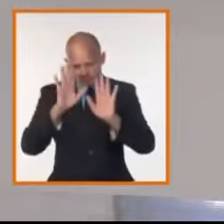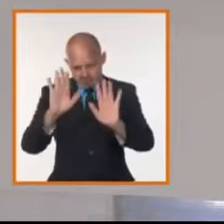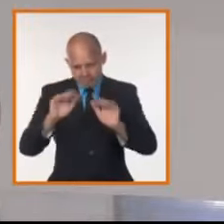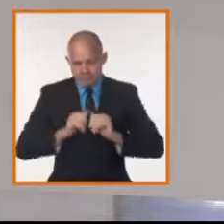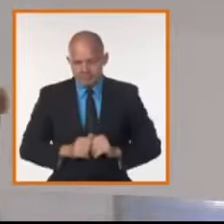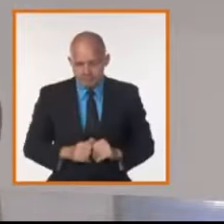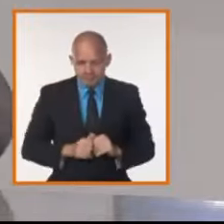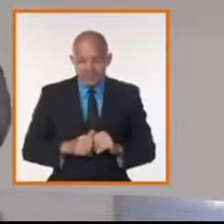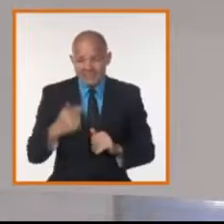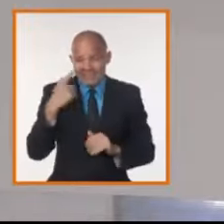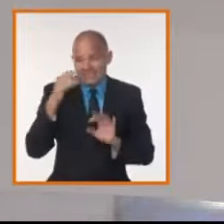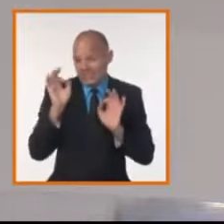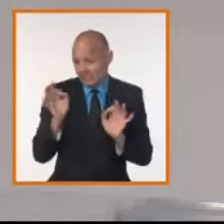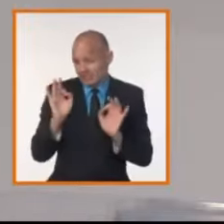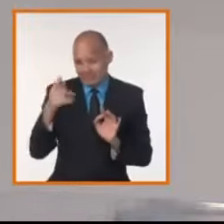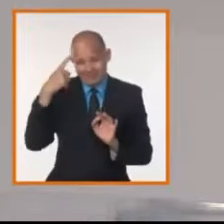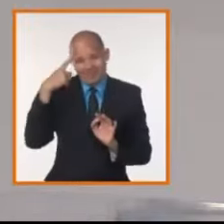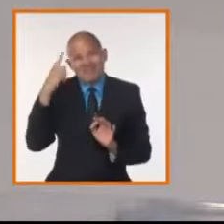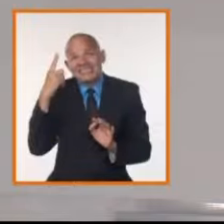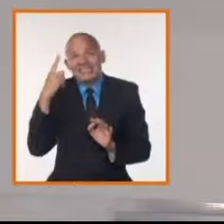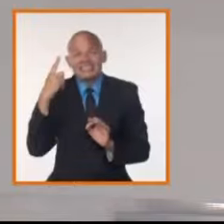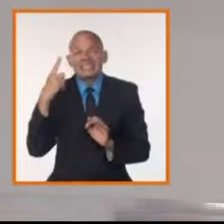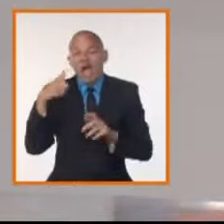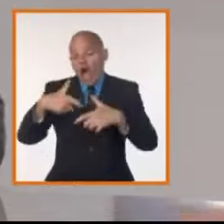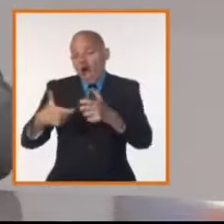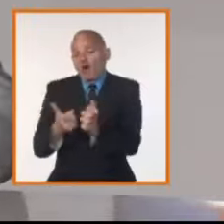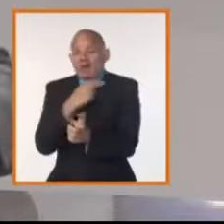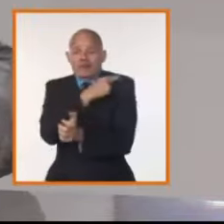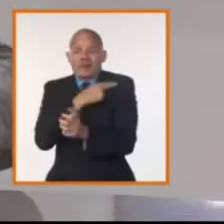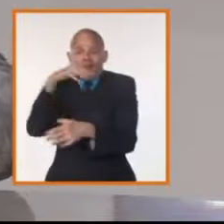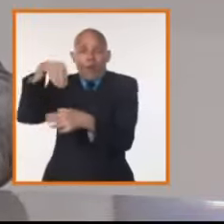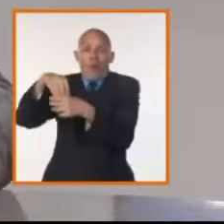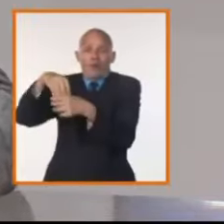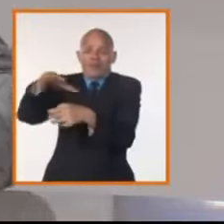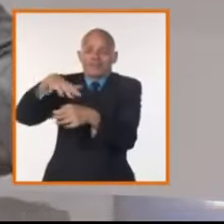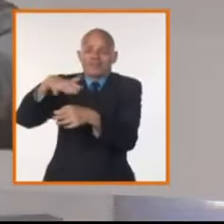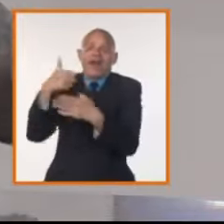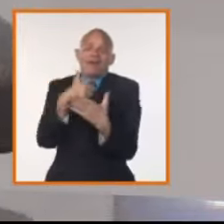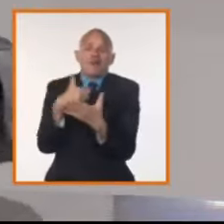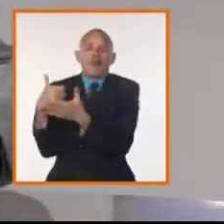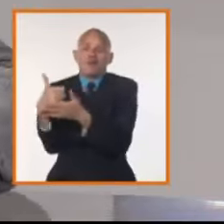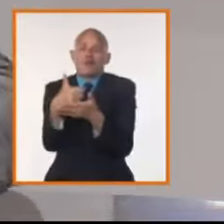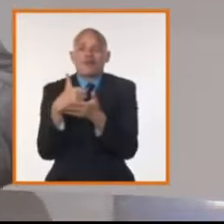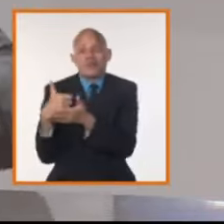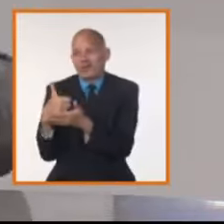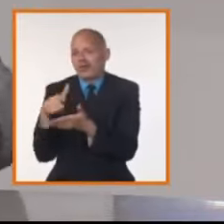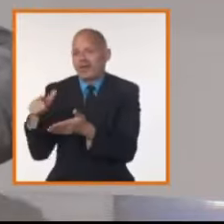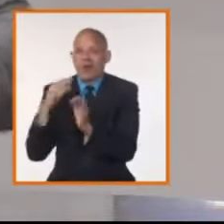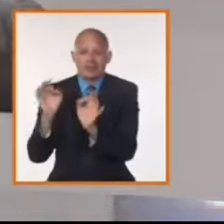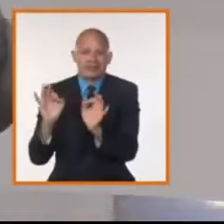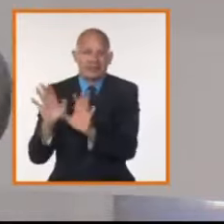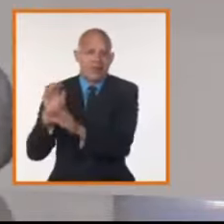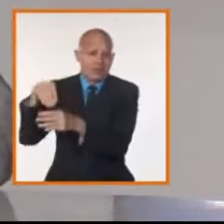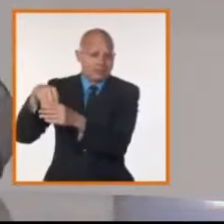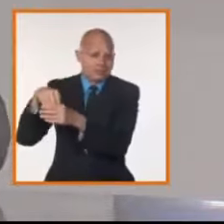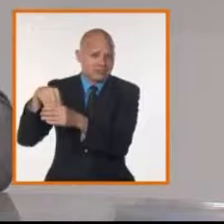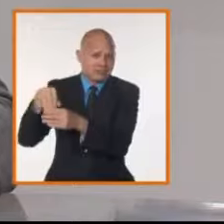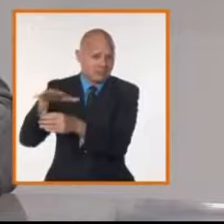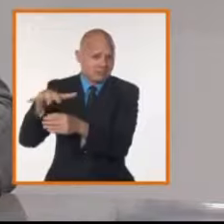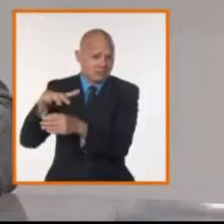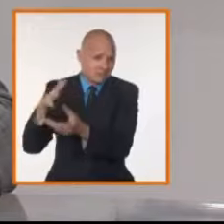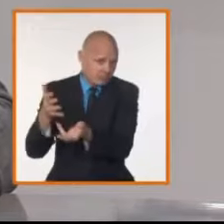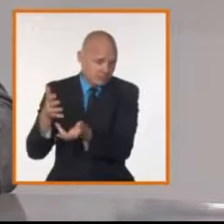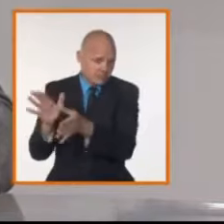una lógica y es que todos se ayudan uno unos a otros Ahora resulta bueno Esto que se le vuelve a acusar de trabajar para un